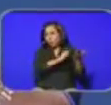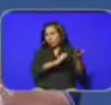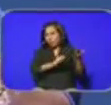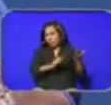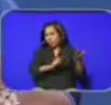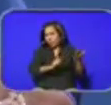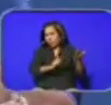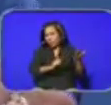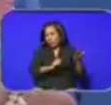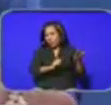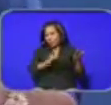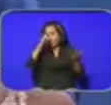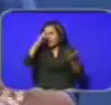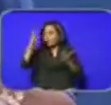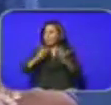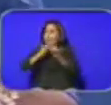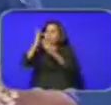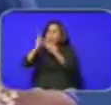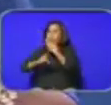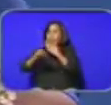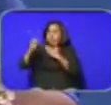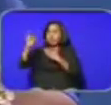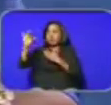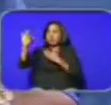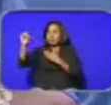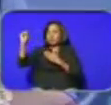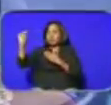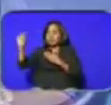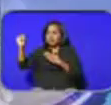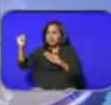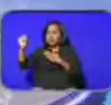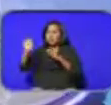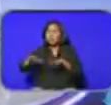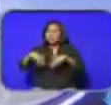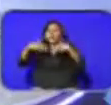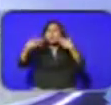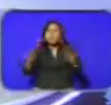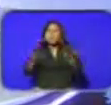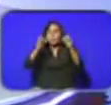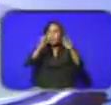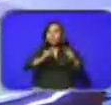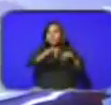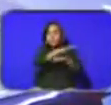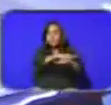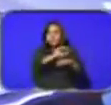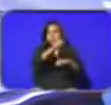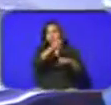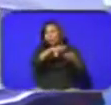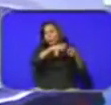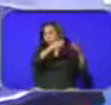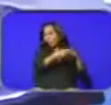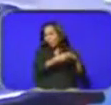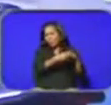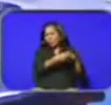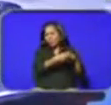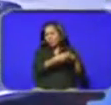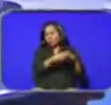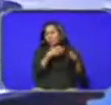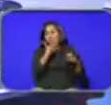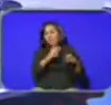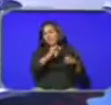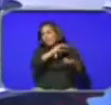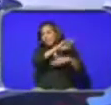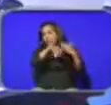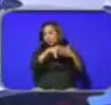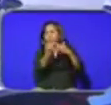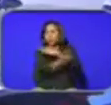ITSE, ¿se van a atender también o cuándo se van a atender los otros problemas de educación que hay en el país? Bueno, a mí me